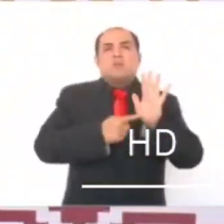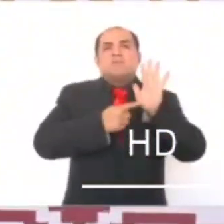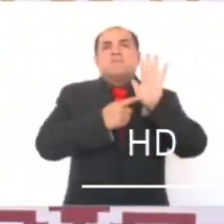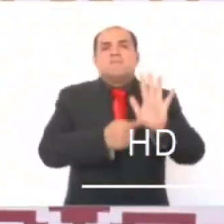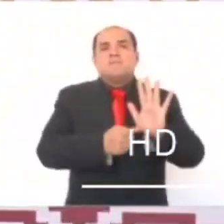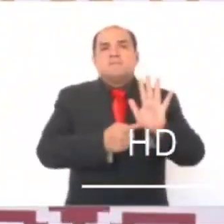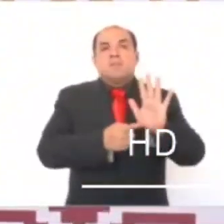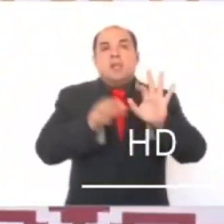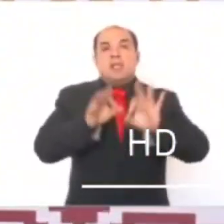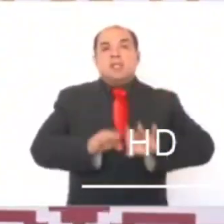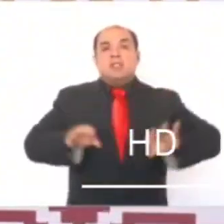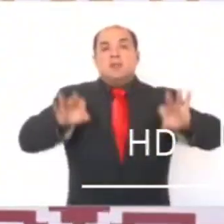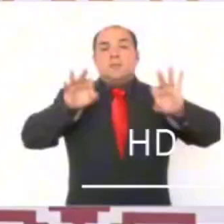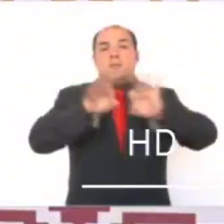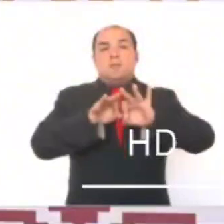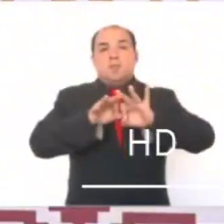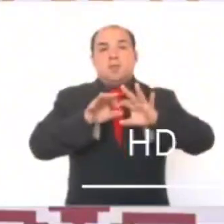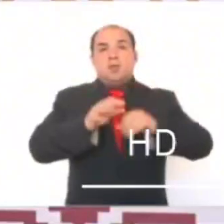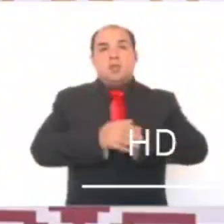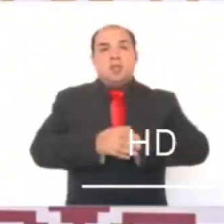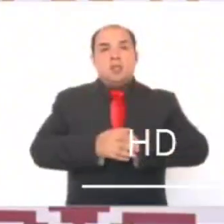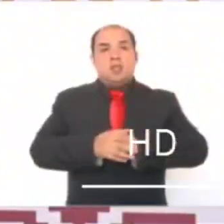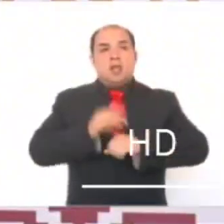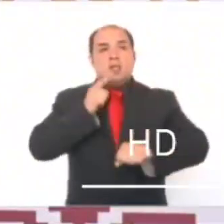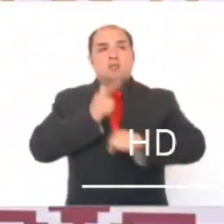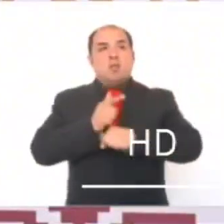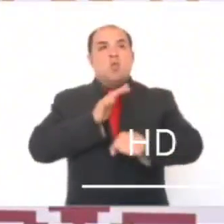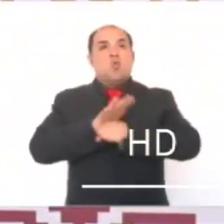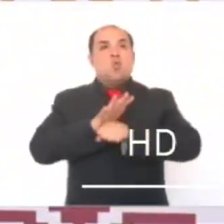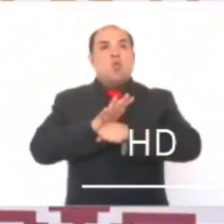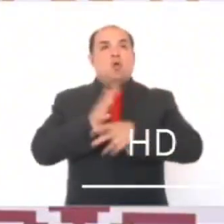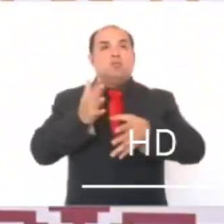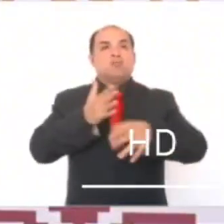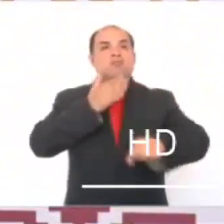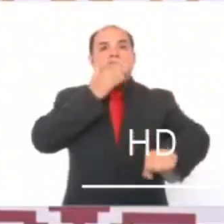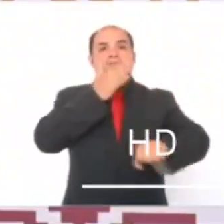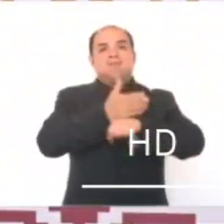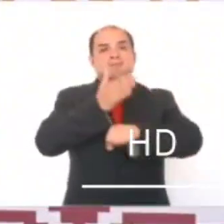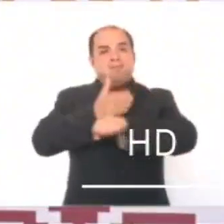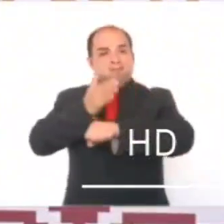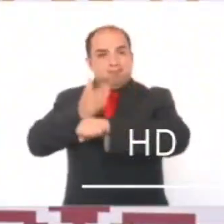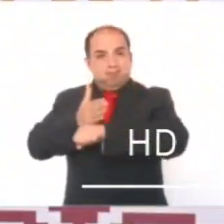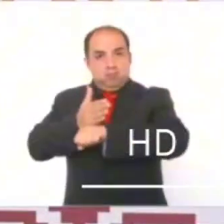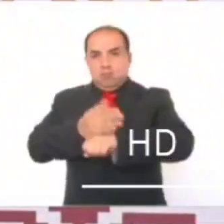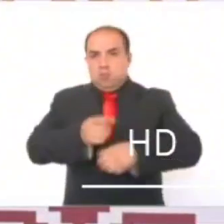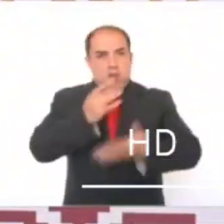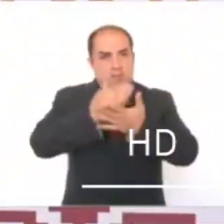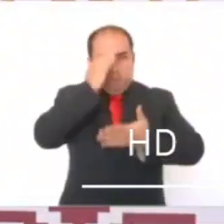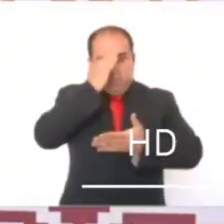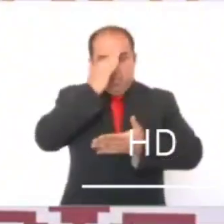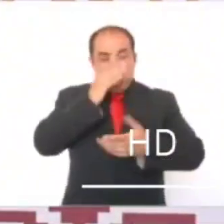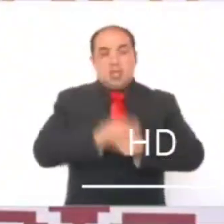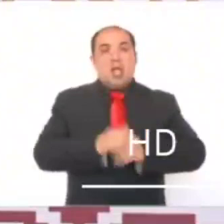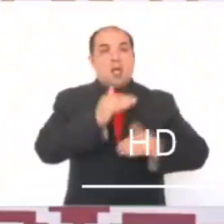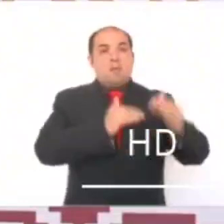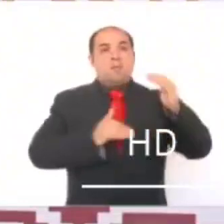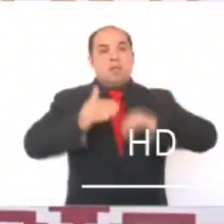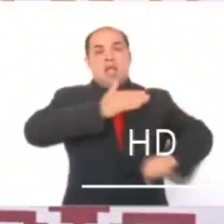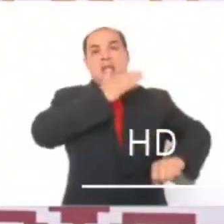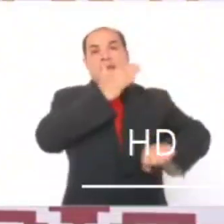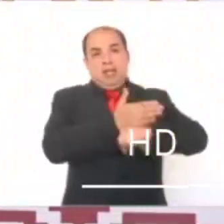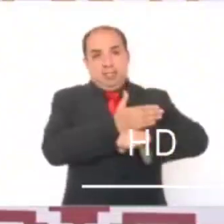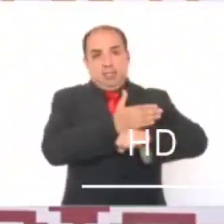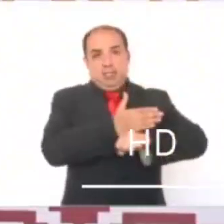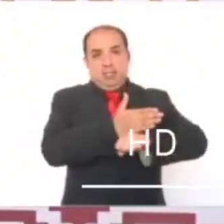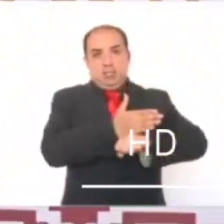pena reparar en el alcance de las sanciones, no porque pensemos que aumentar la sanción en sí